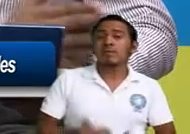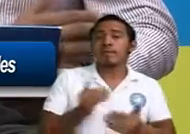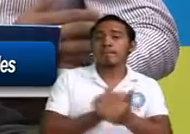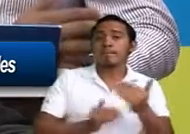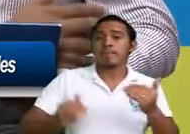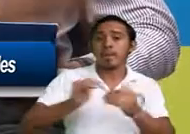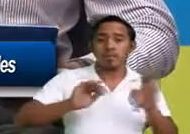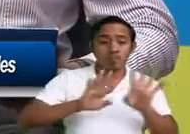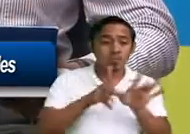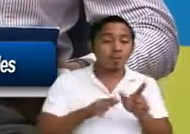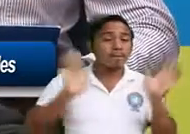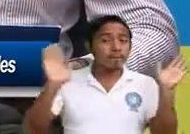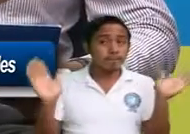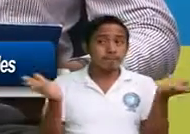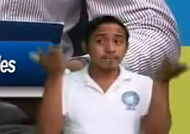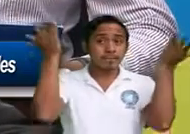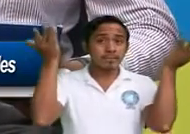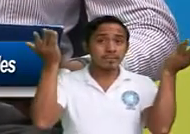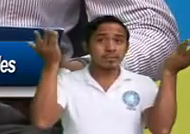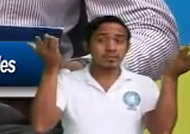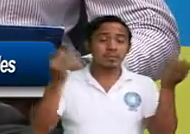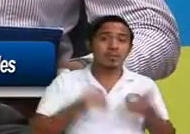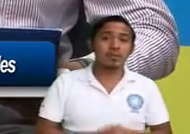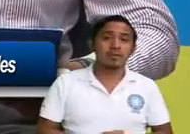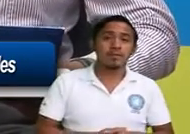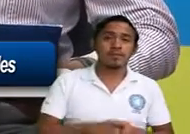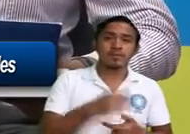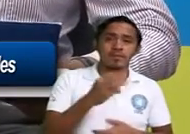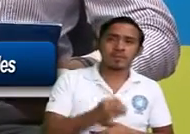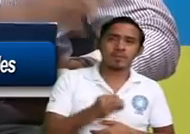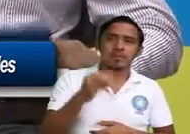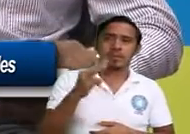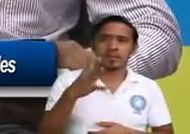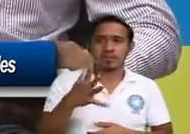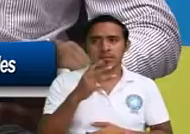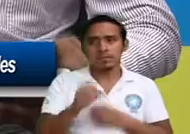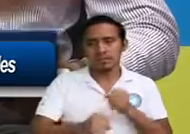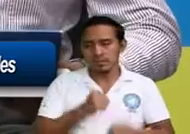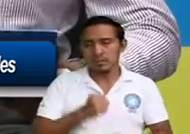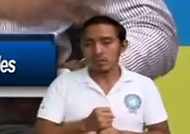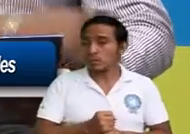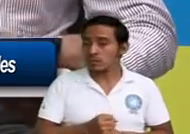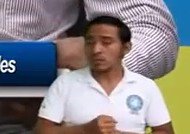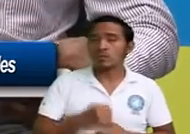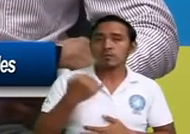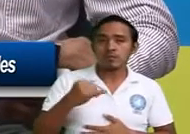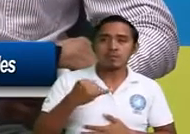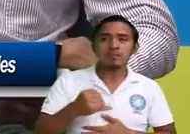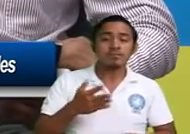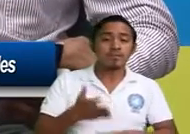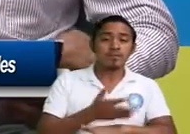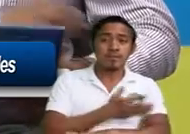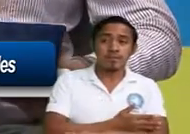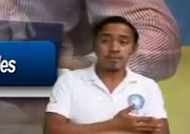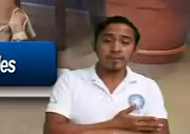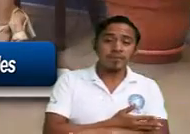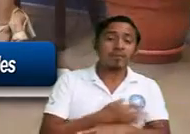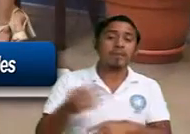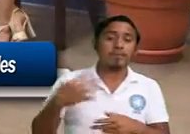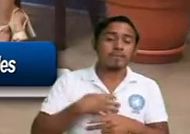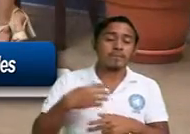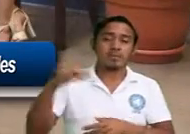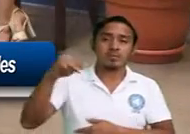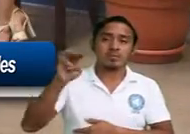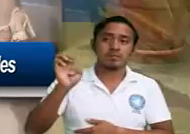en mujeres mayores. Se puede decir a los 30, 35 años. Exactamente. Antes de la menopausa. Cuando los mecanismos